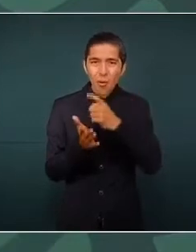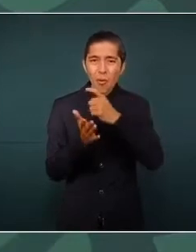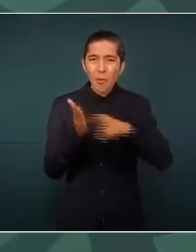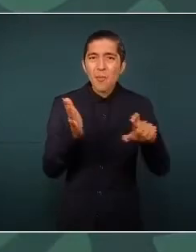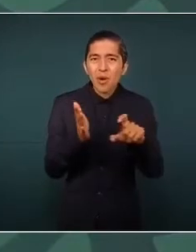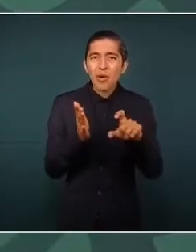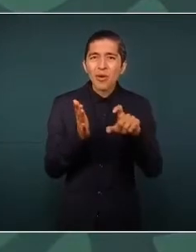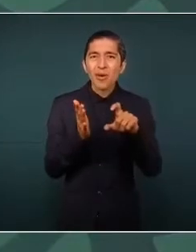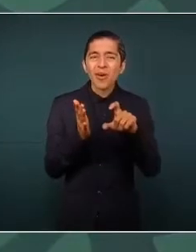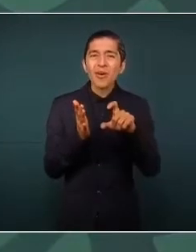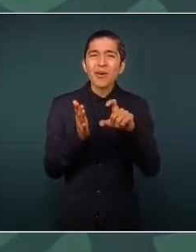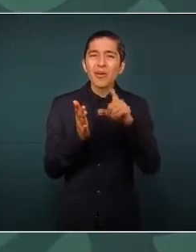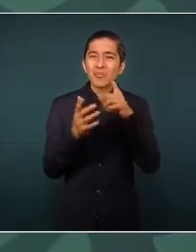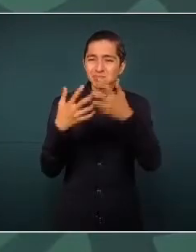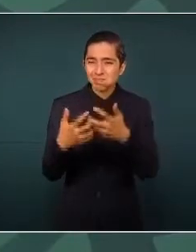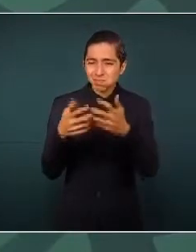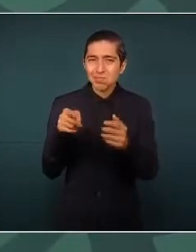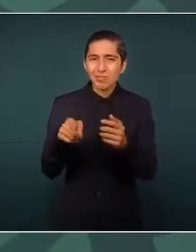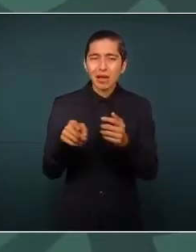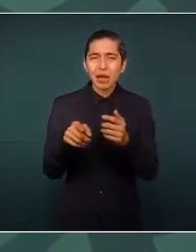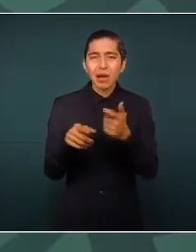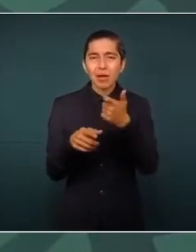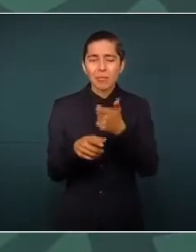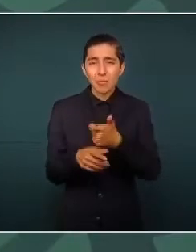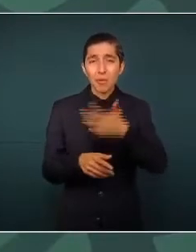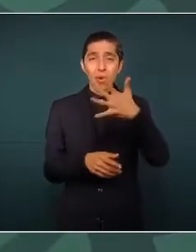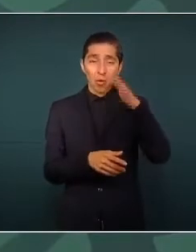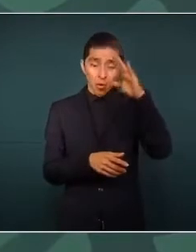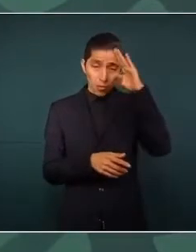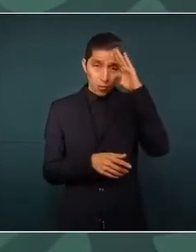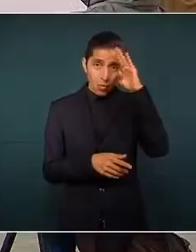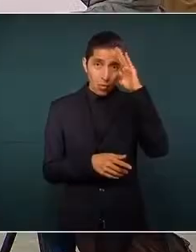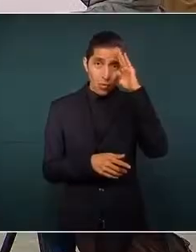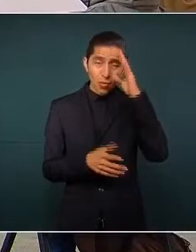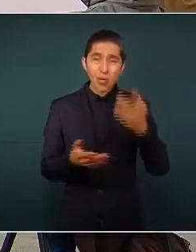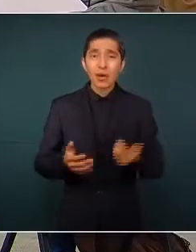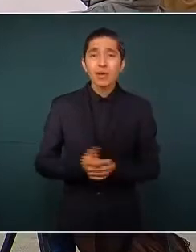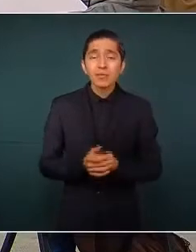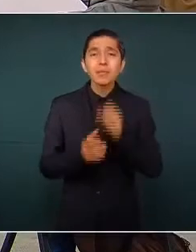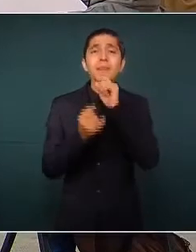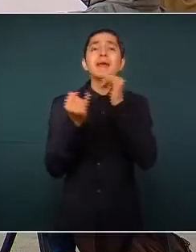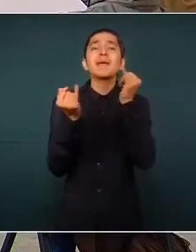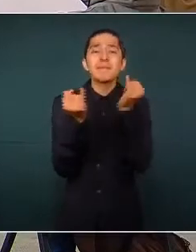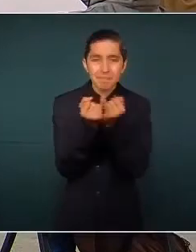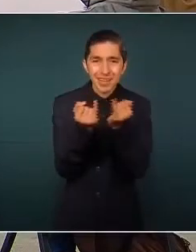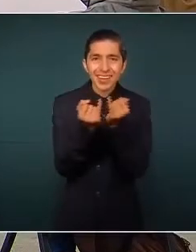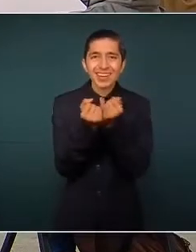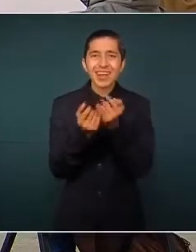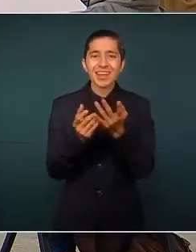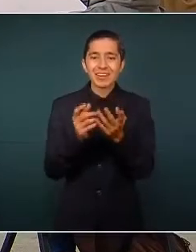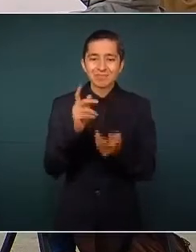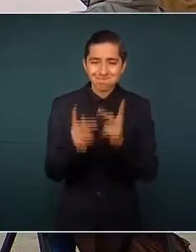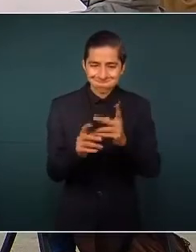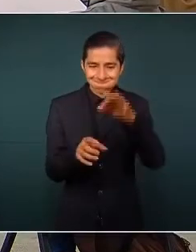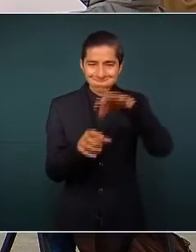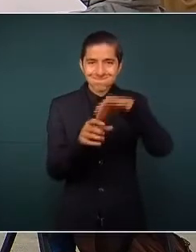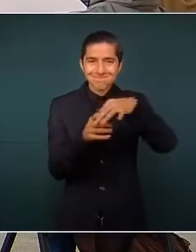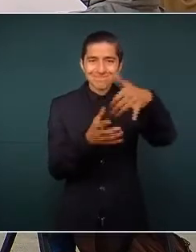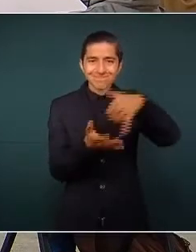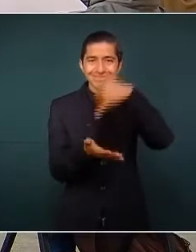a precios elevadísimos de fertilizantes y muchos